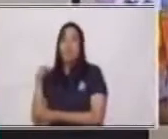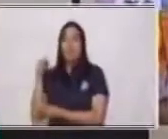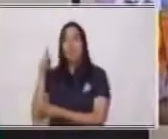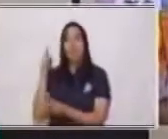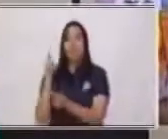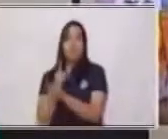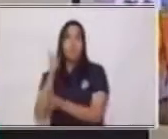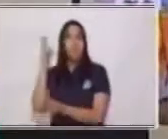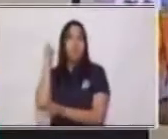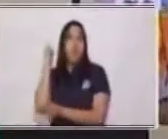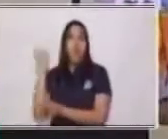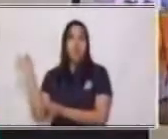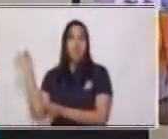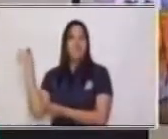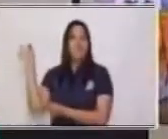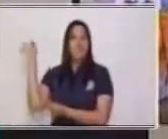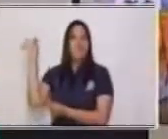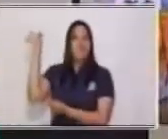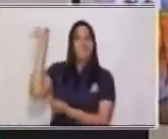zumbido.